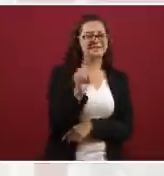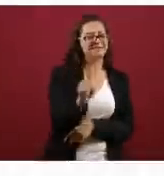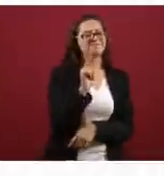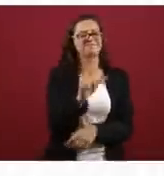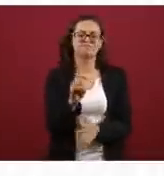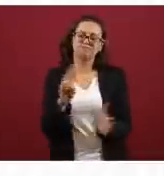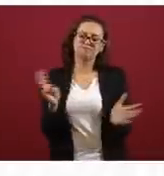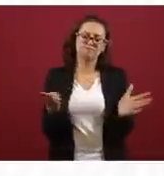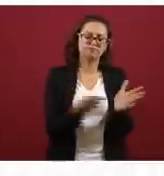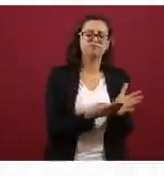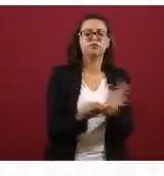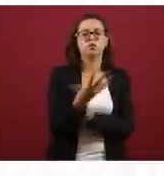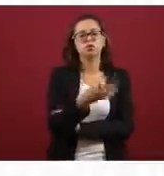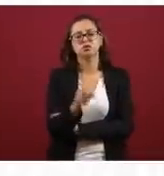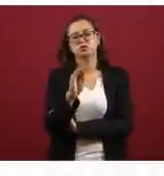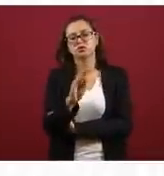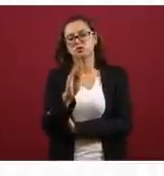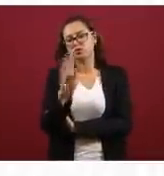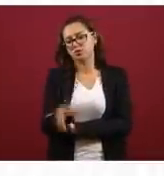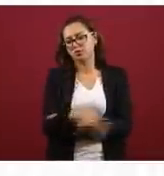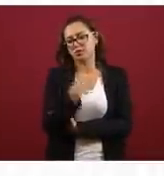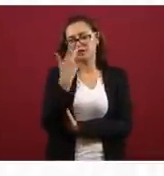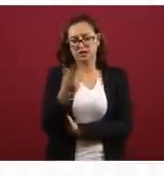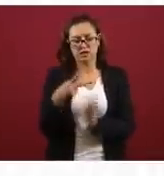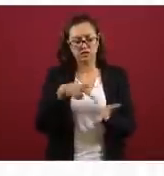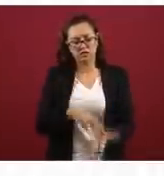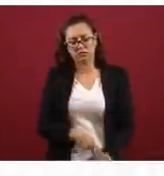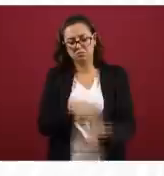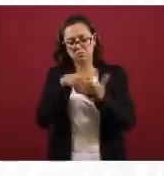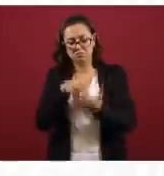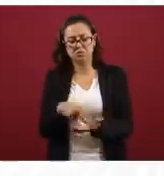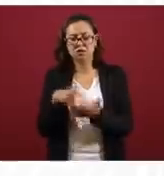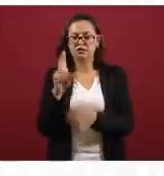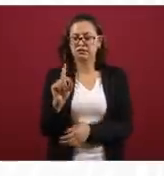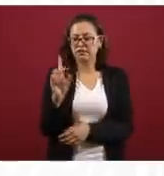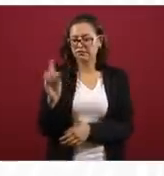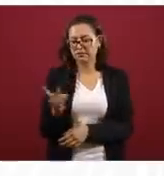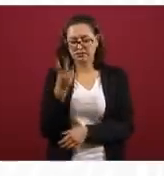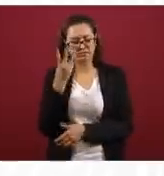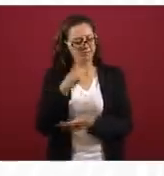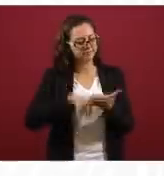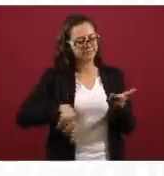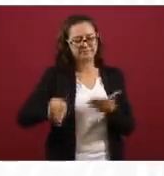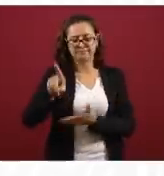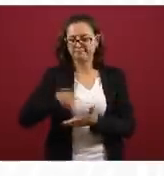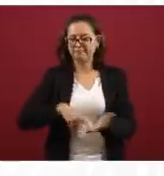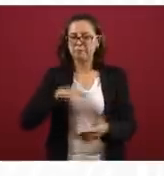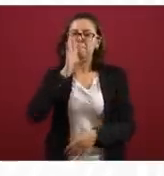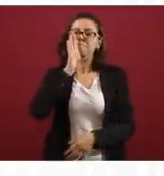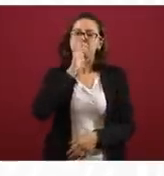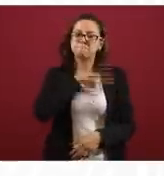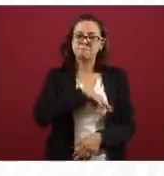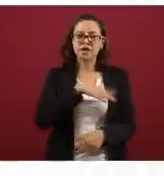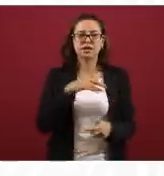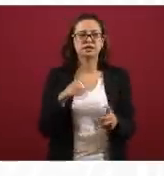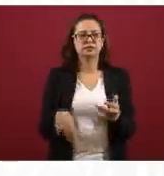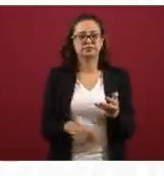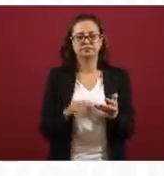infraccionados, 498 básculas verificadas, 33 inmovilizadas porque no estaban bien